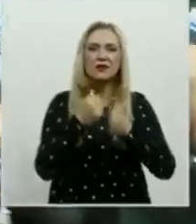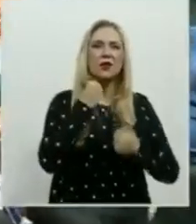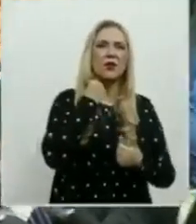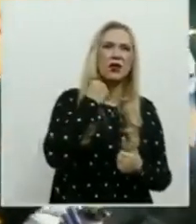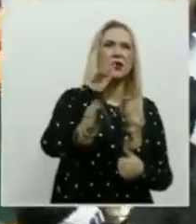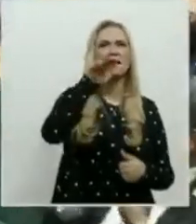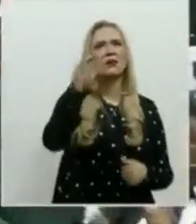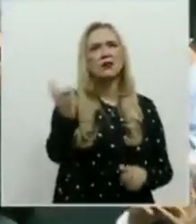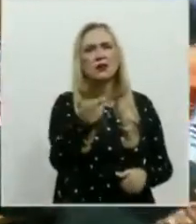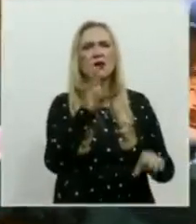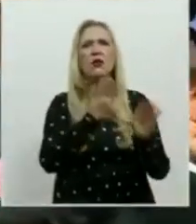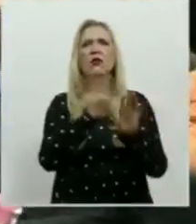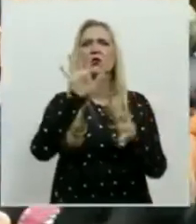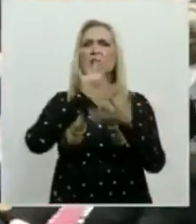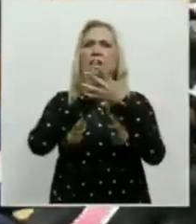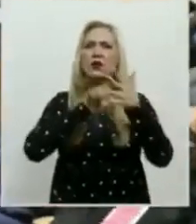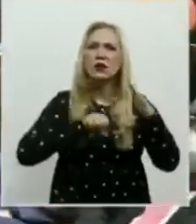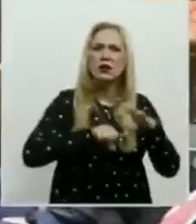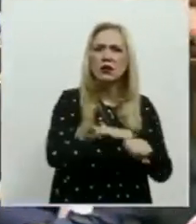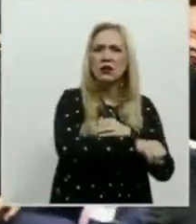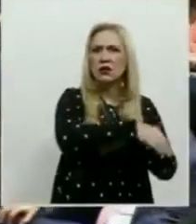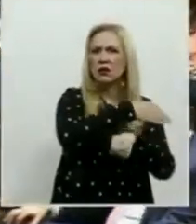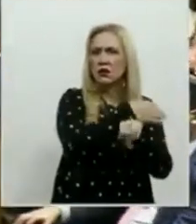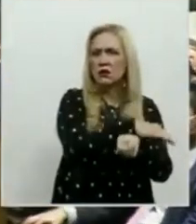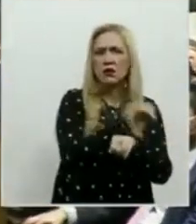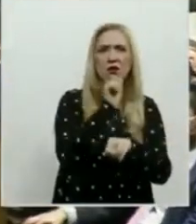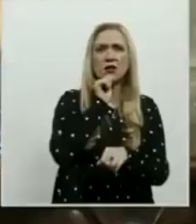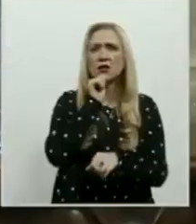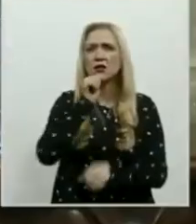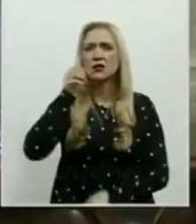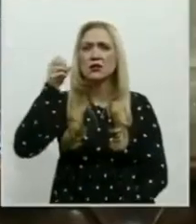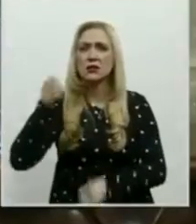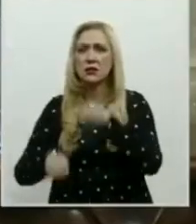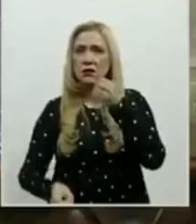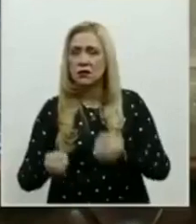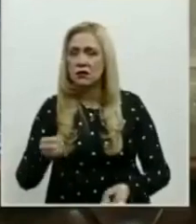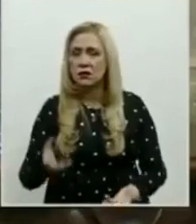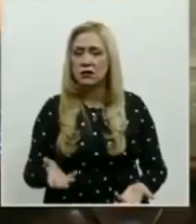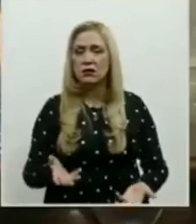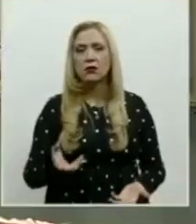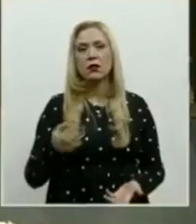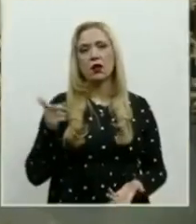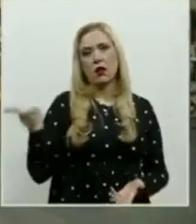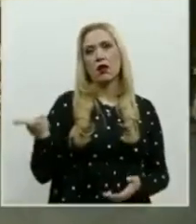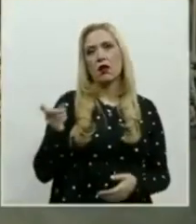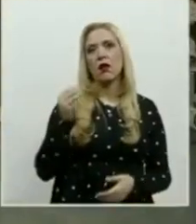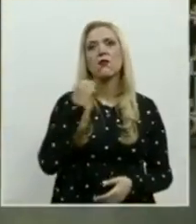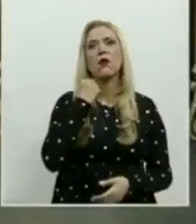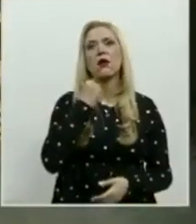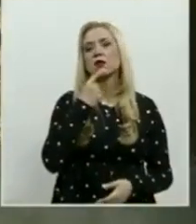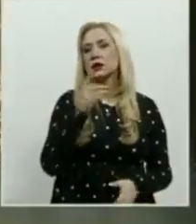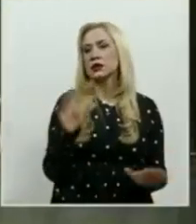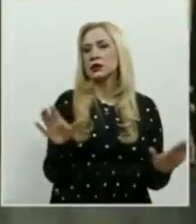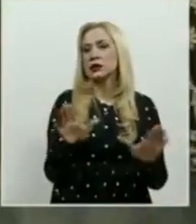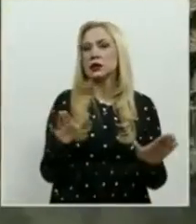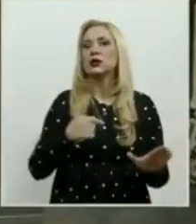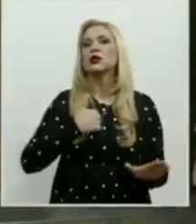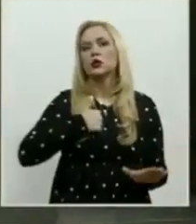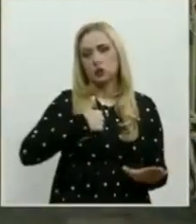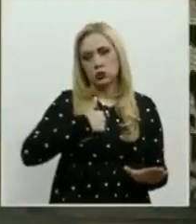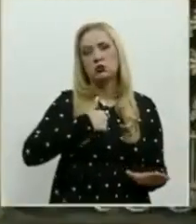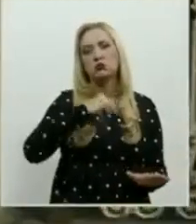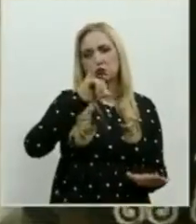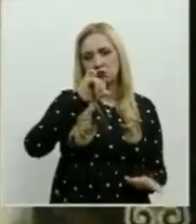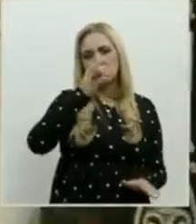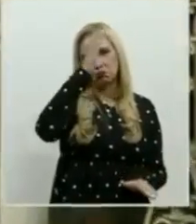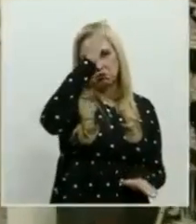sobre la prisión preventiva oficiosa. Miguel Carbonell destacó que es violatoria de derechos humanos. Y yo estoy de acuerdo con el señor ministro